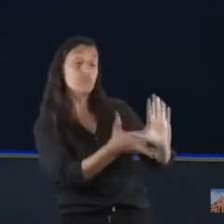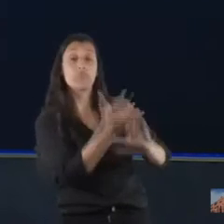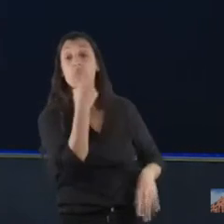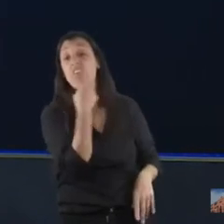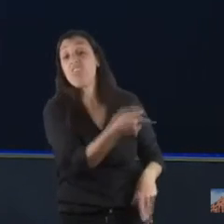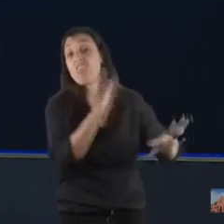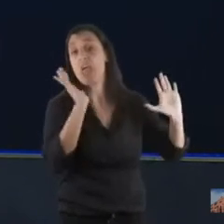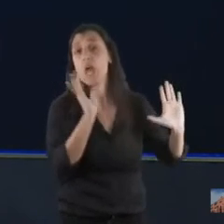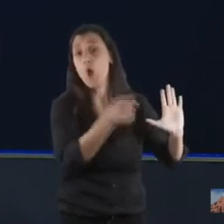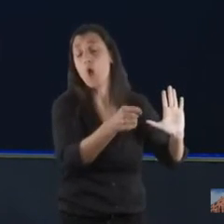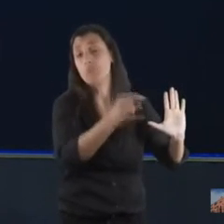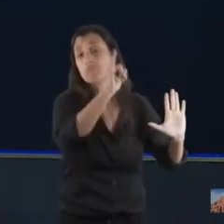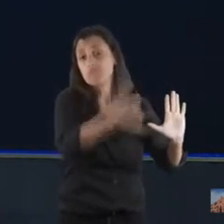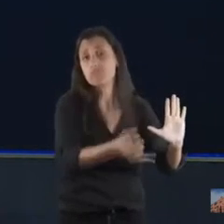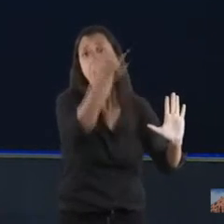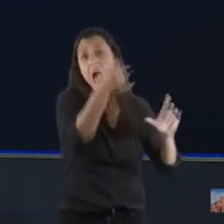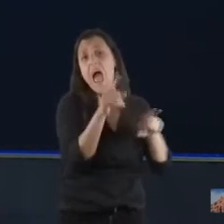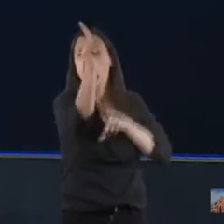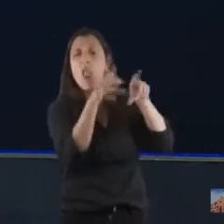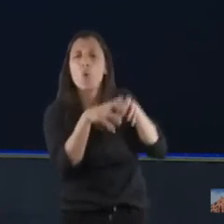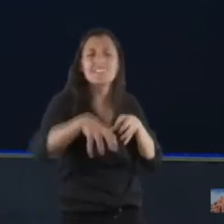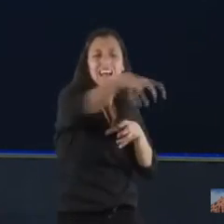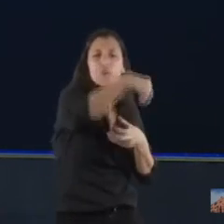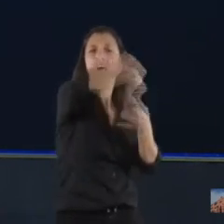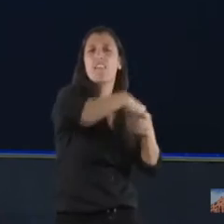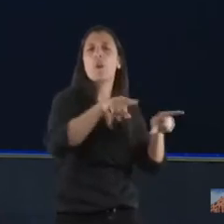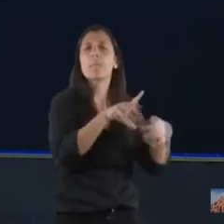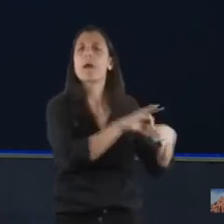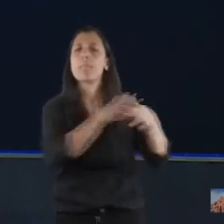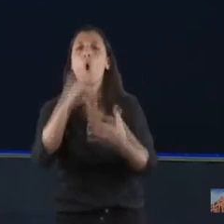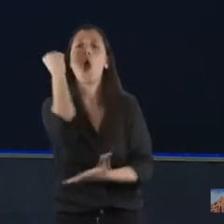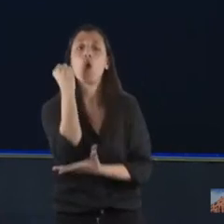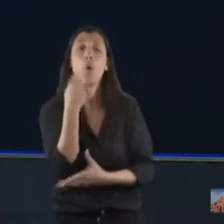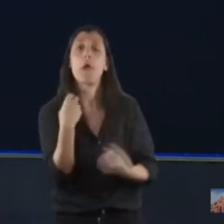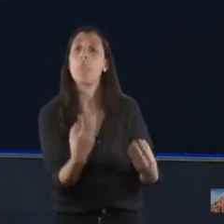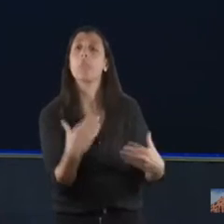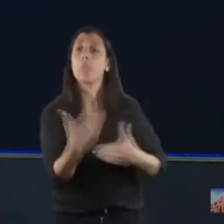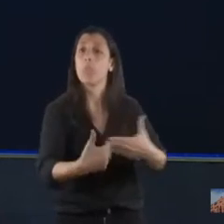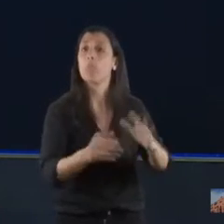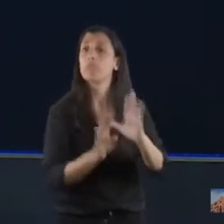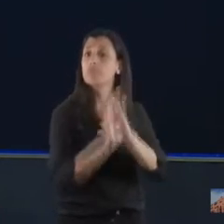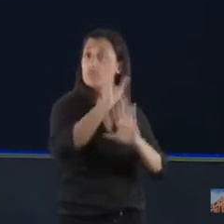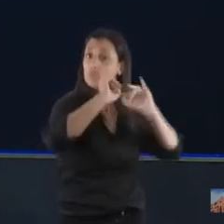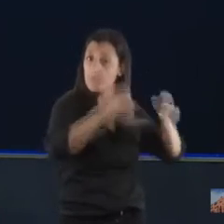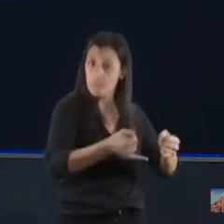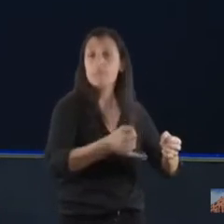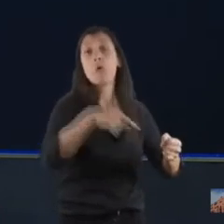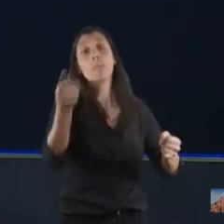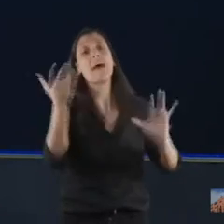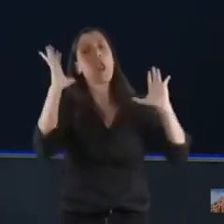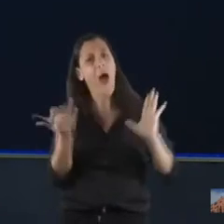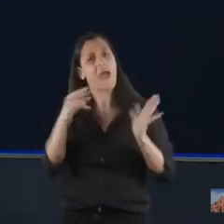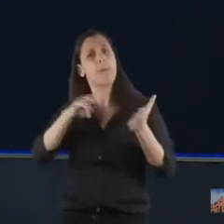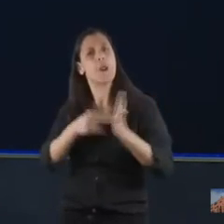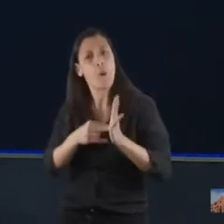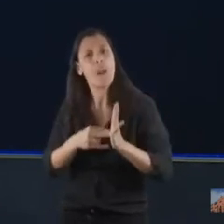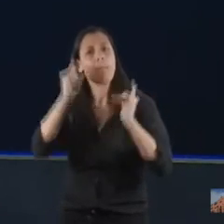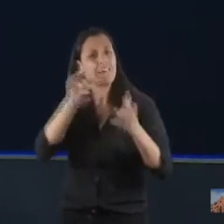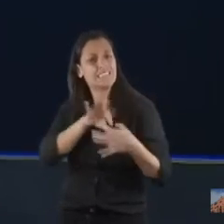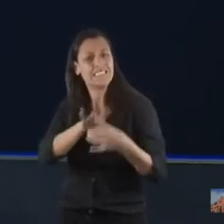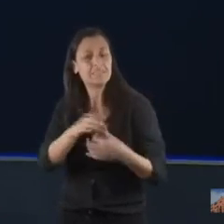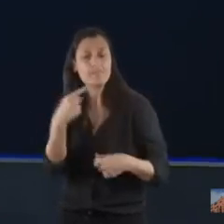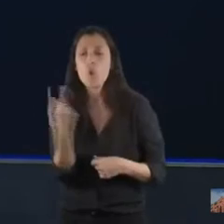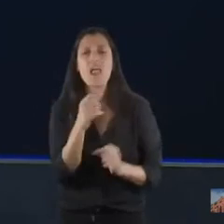tenemos sectores de la economía que están funcionando bien pero que tenemos un problema que tiene que ver con nuestra